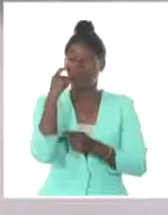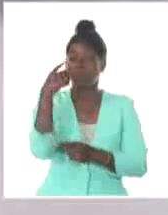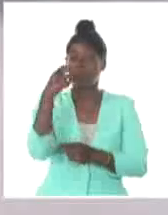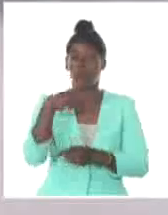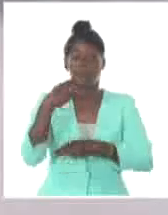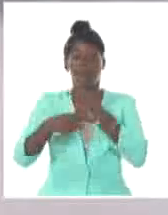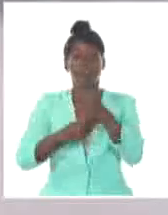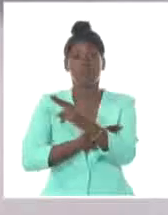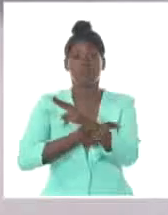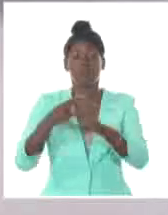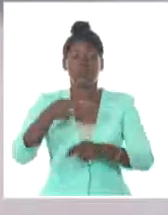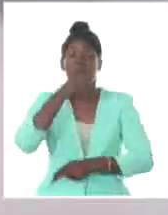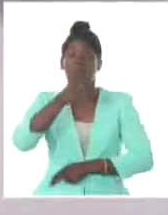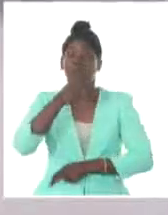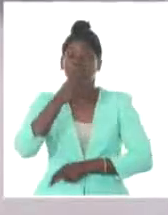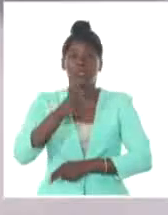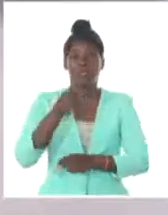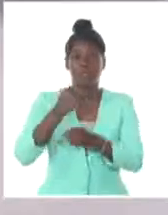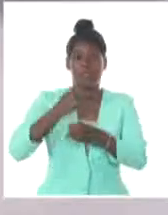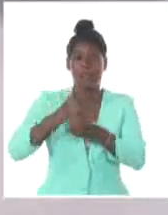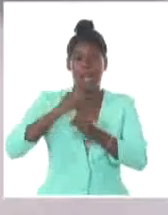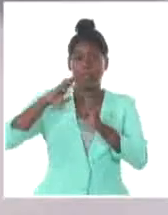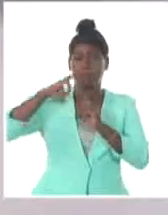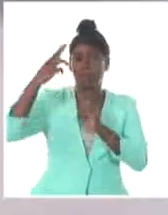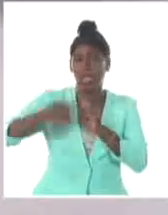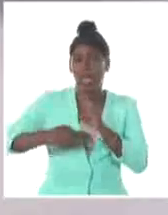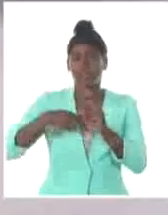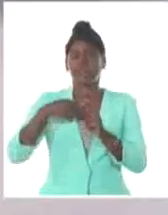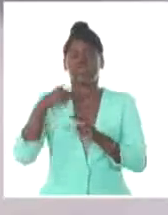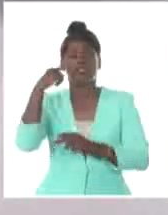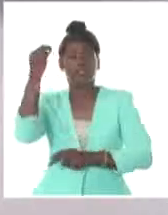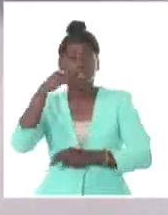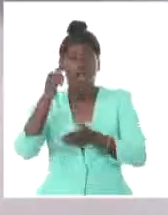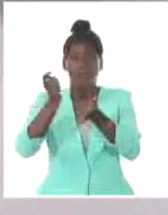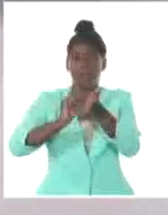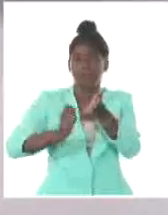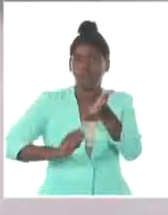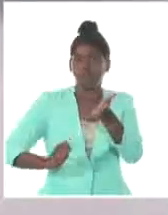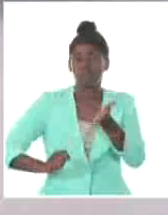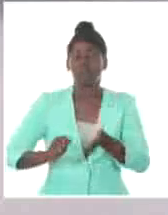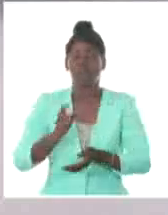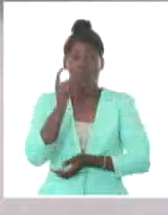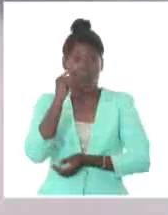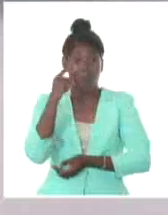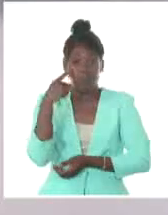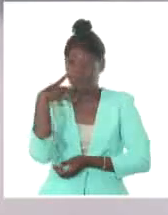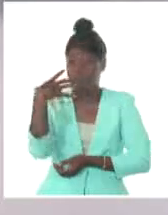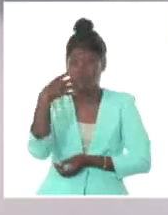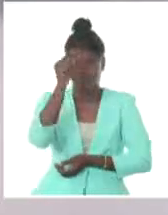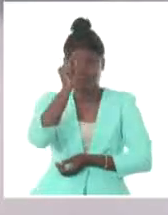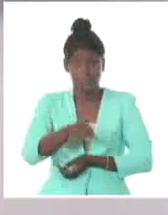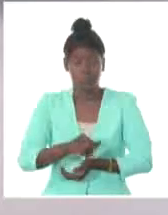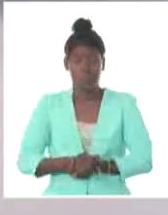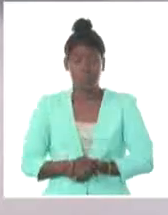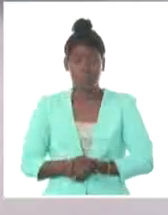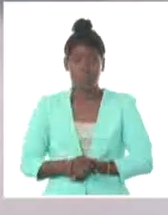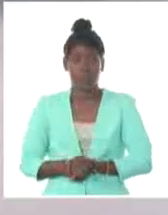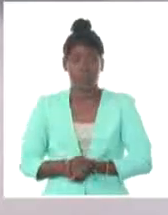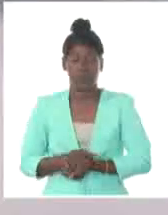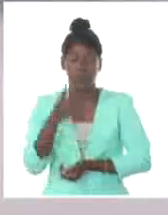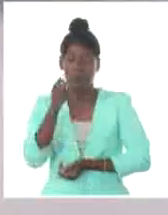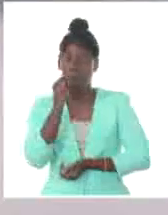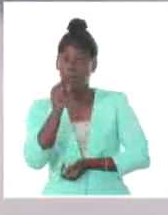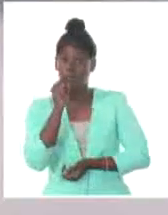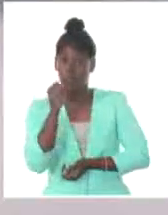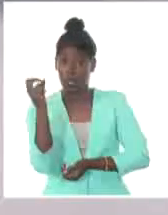como periodista, teatrista, humorista y escritor de guiones para todos los medios. Intelectuales como Abel Prieto Jiménez, el periodista Pedro